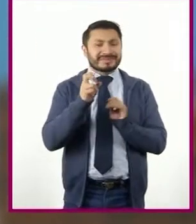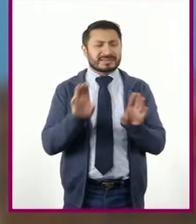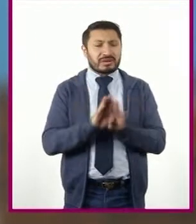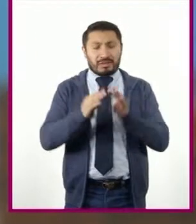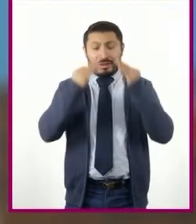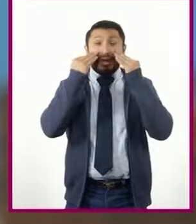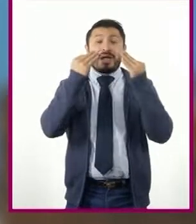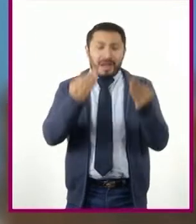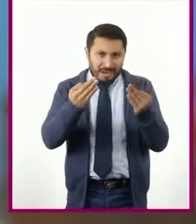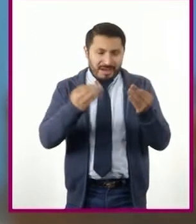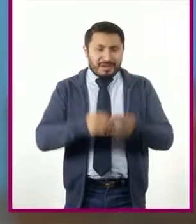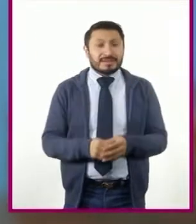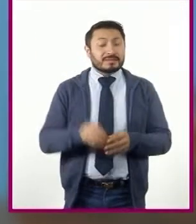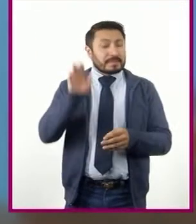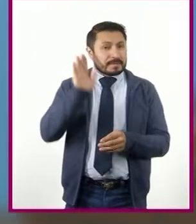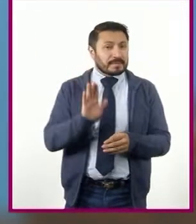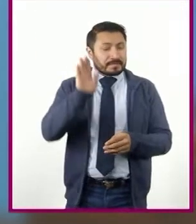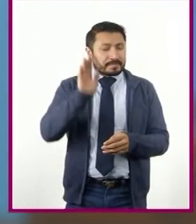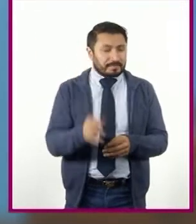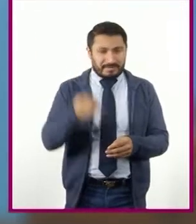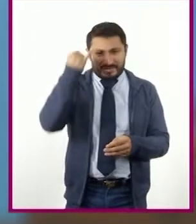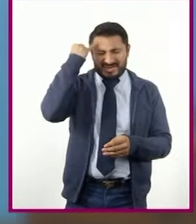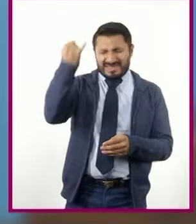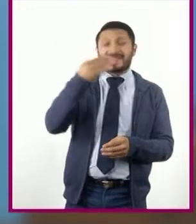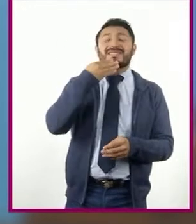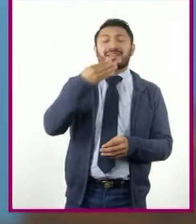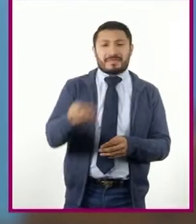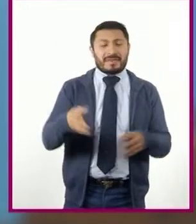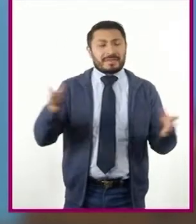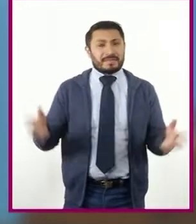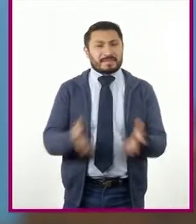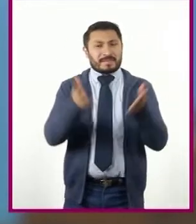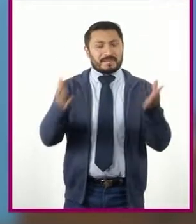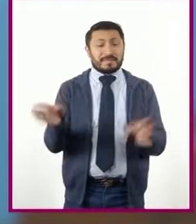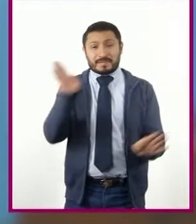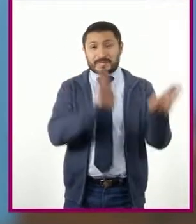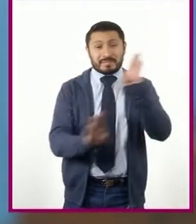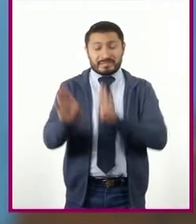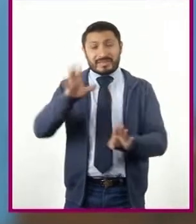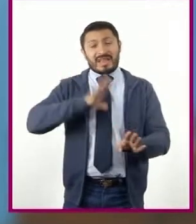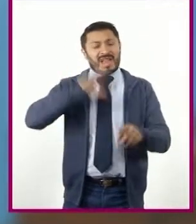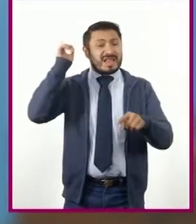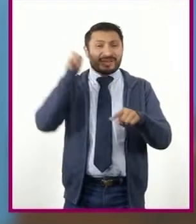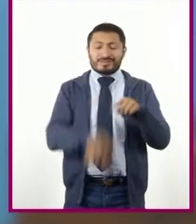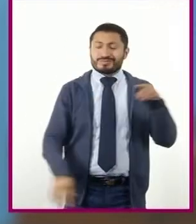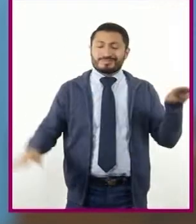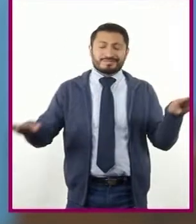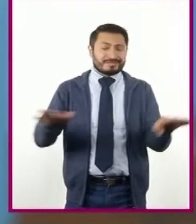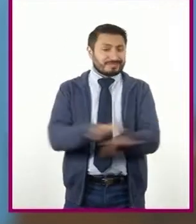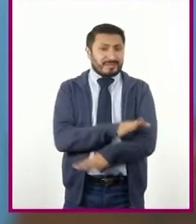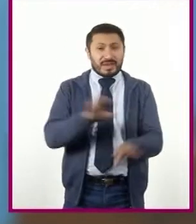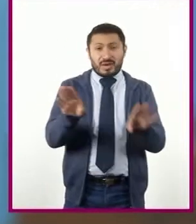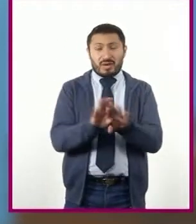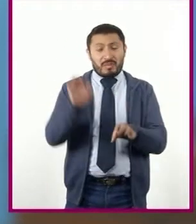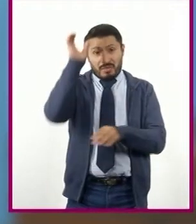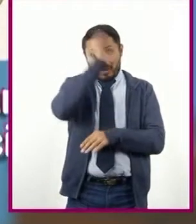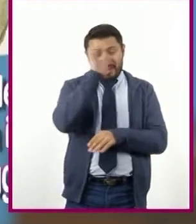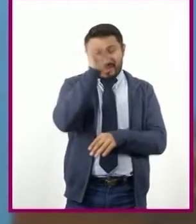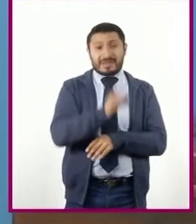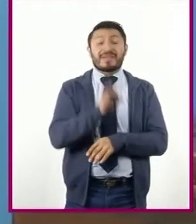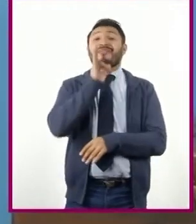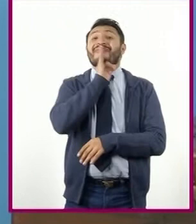que lo que al principio parecía una buena idea con sustento biológico había degenerado en una pseudociencia